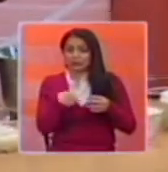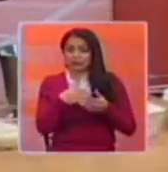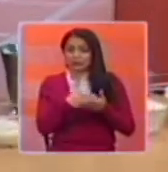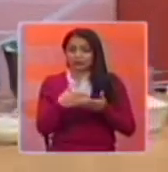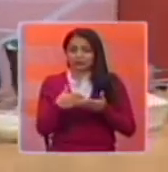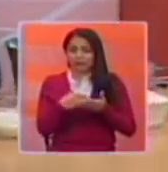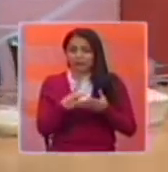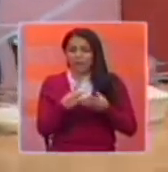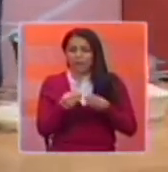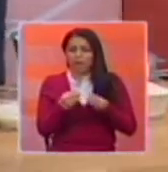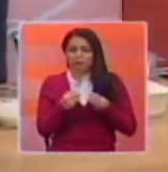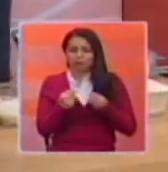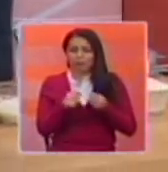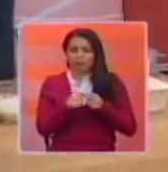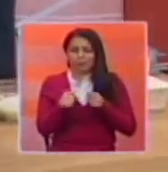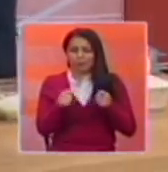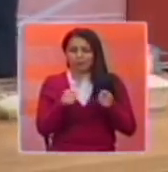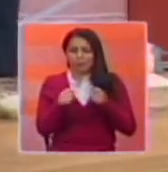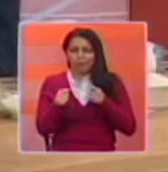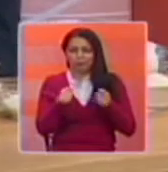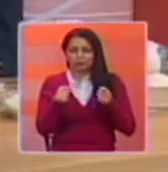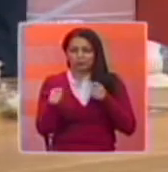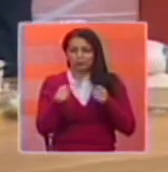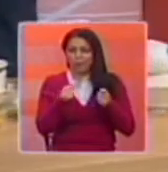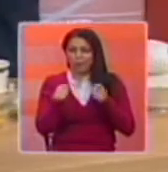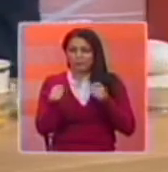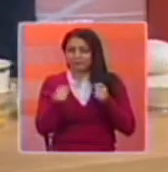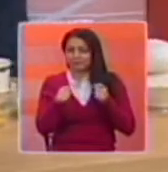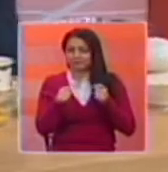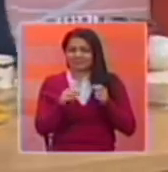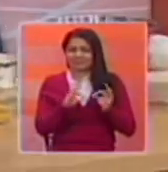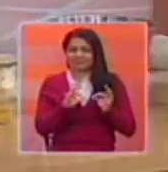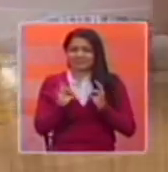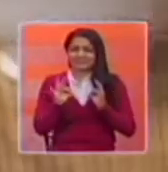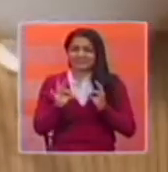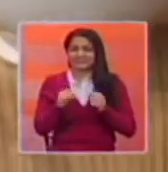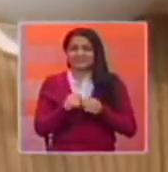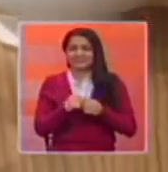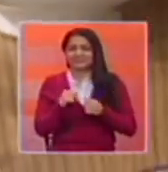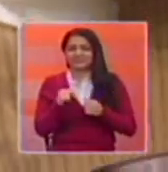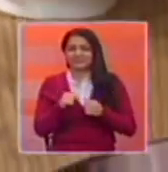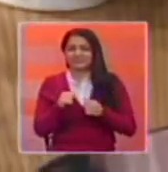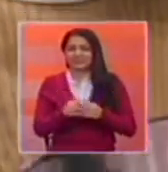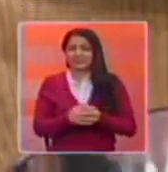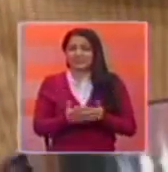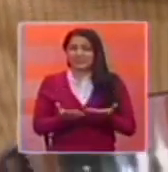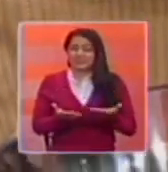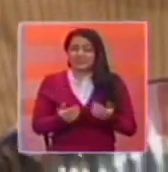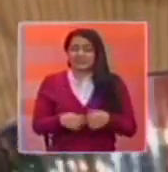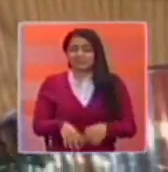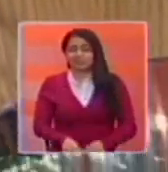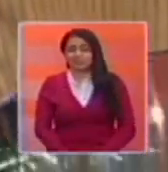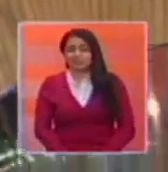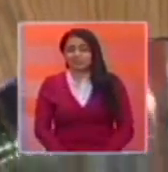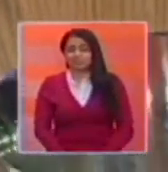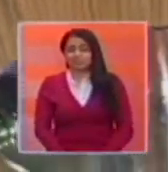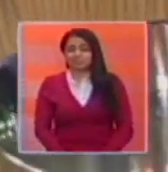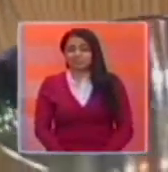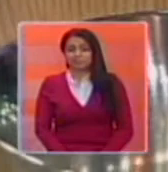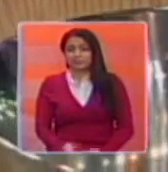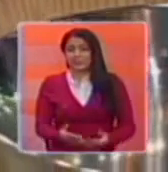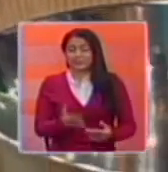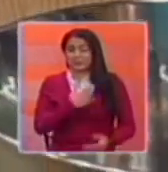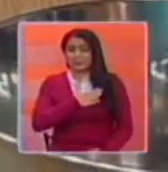como chiclositos, es una cosa chuso. Aquí, chicos, ustedes se van a dar cuenta, qué pena que ustedes puedan, no